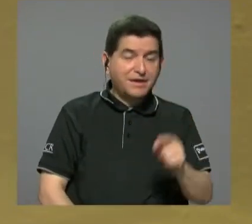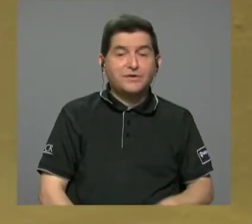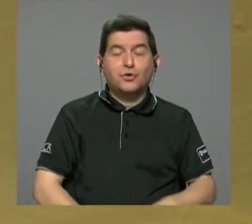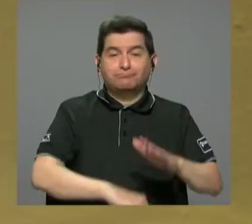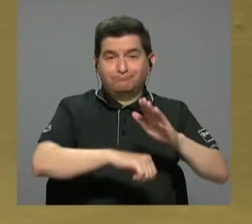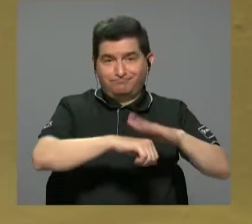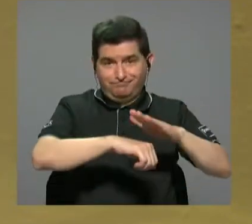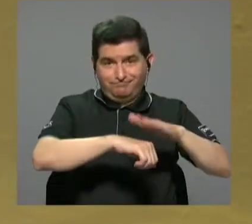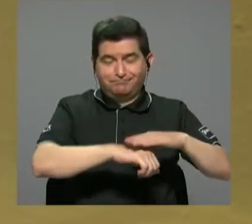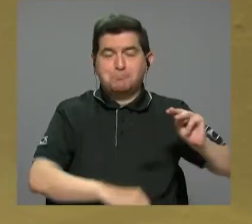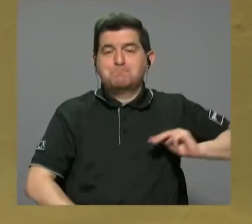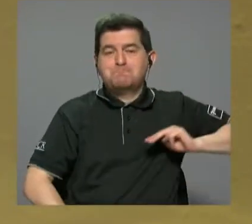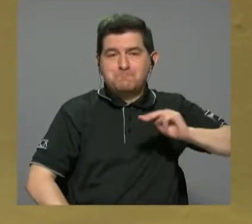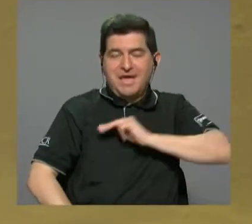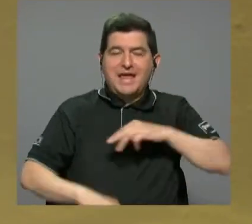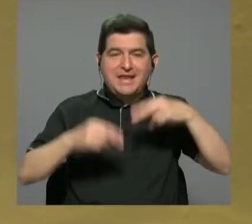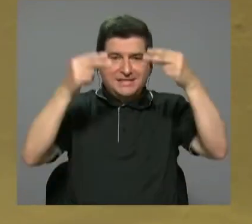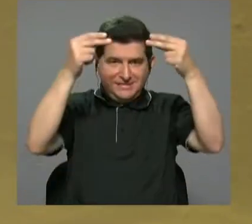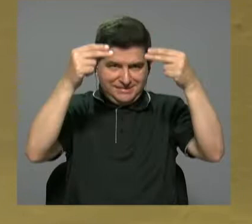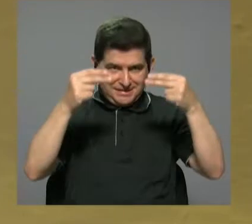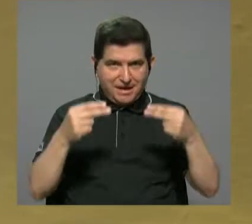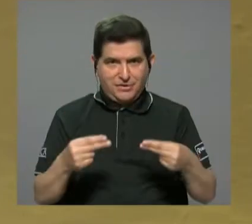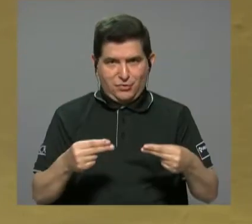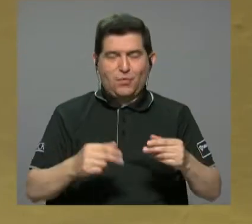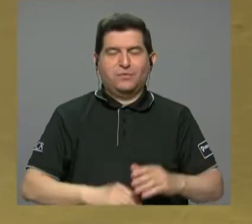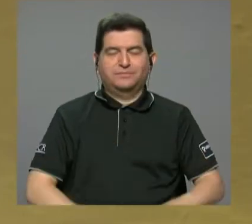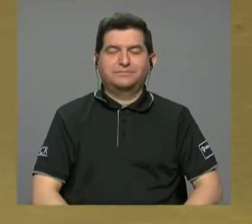logra el Ministerio de Hacienda